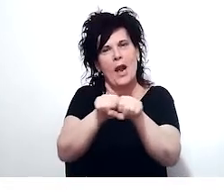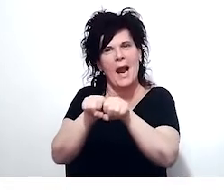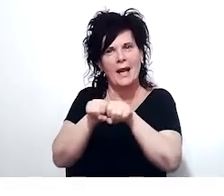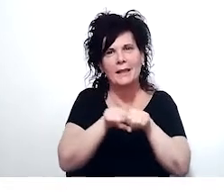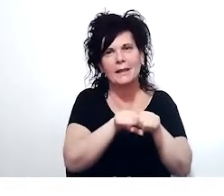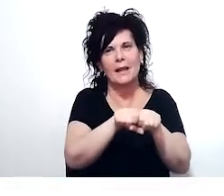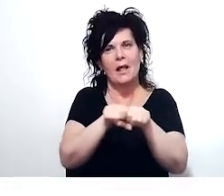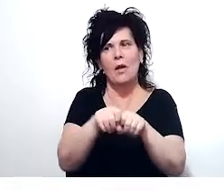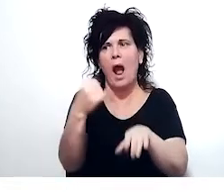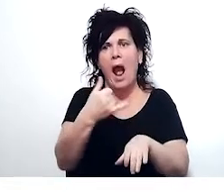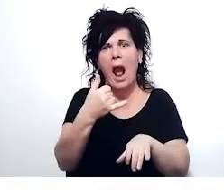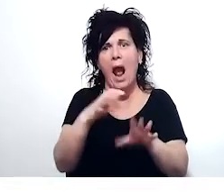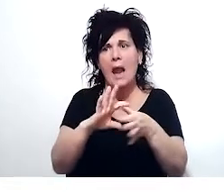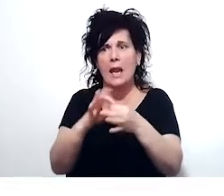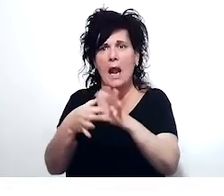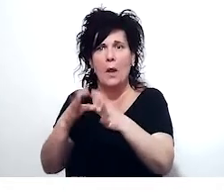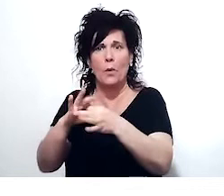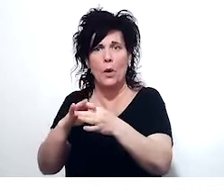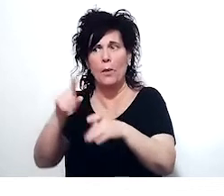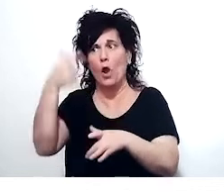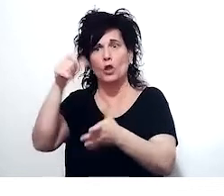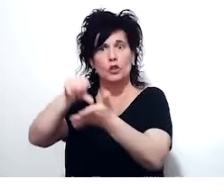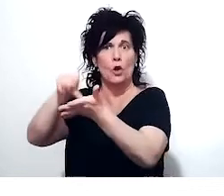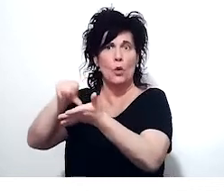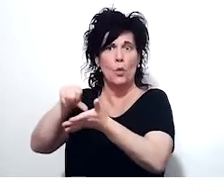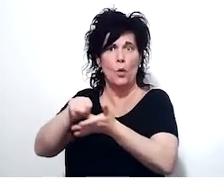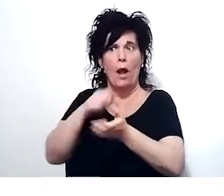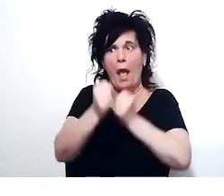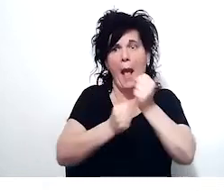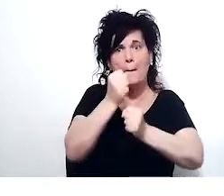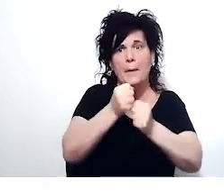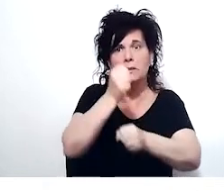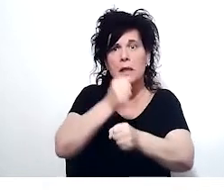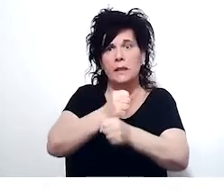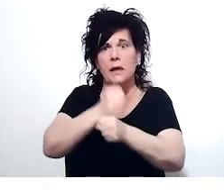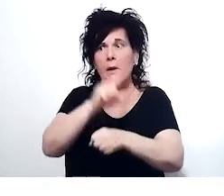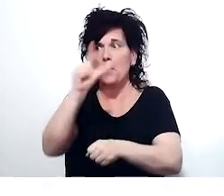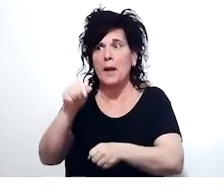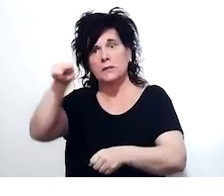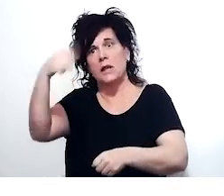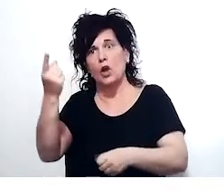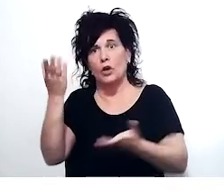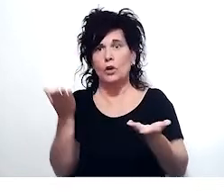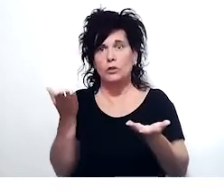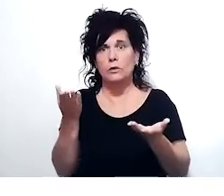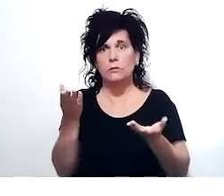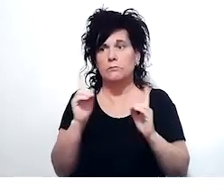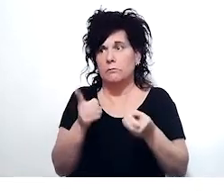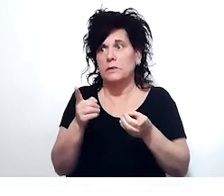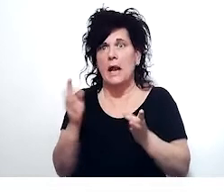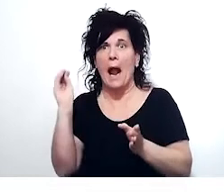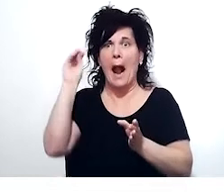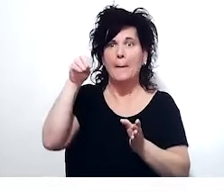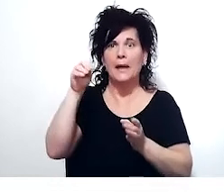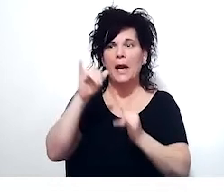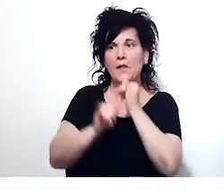Entonces, hay europeos que están en otros lugares, hay empresas europeas que trabajan en otros países. Entonces, si bien es